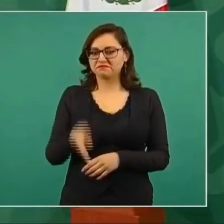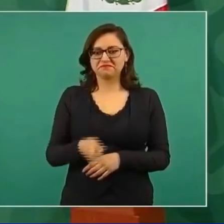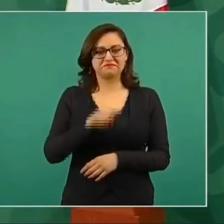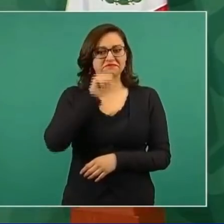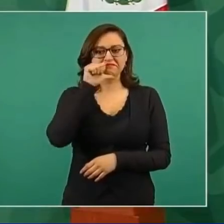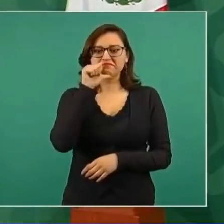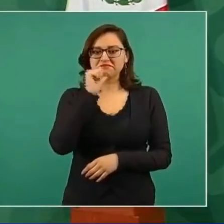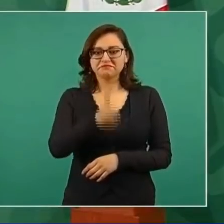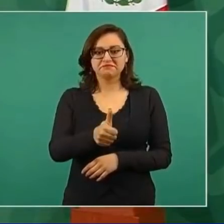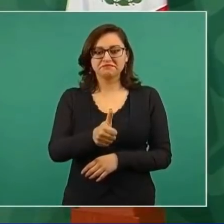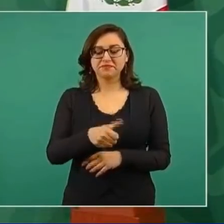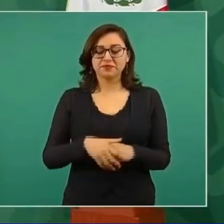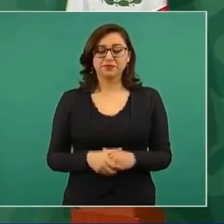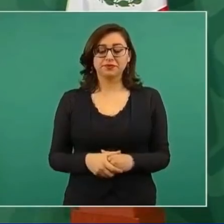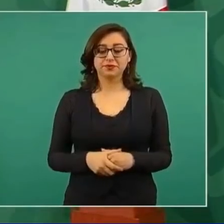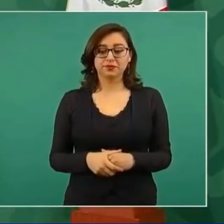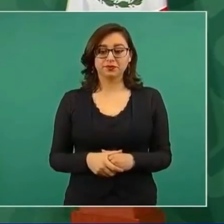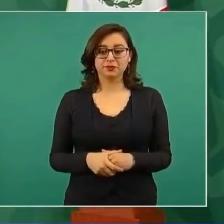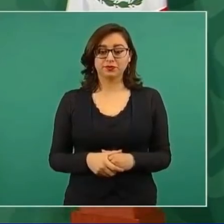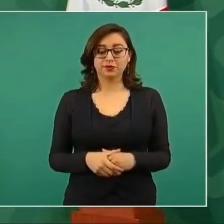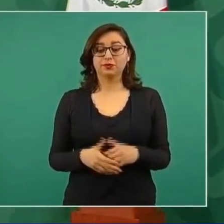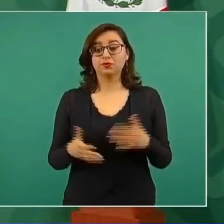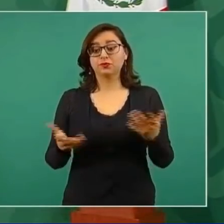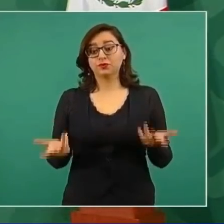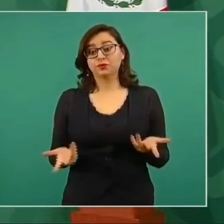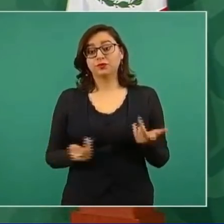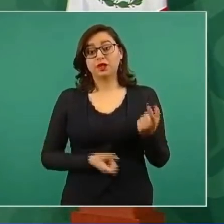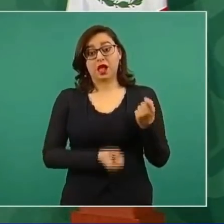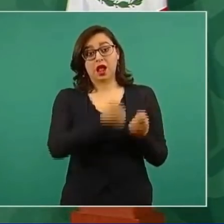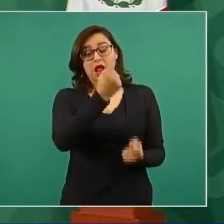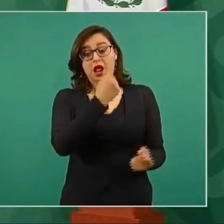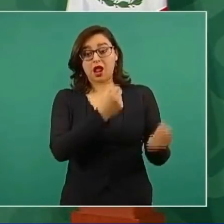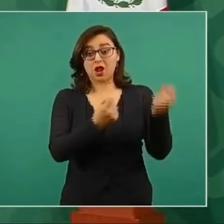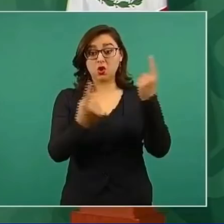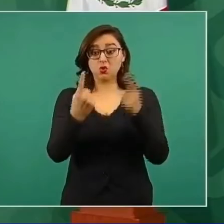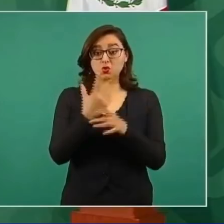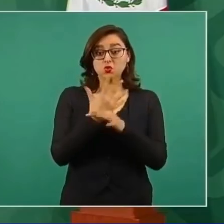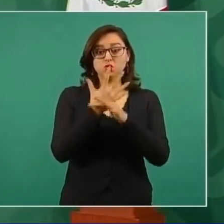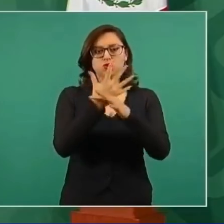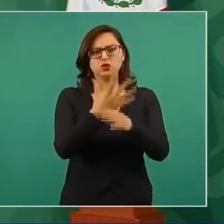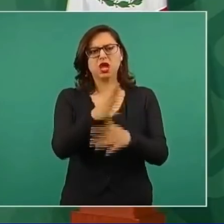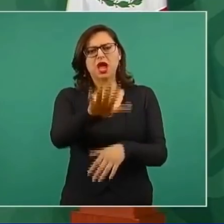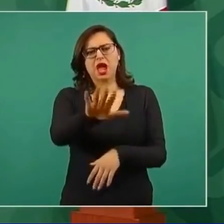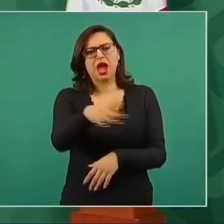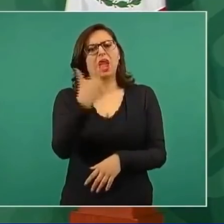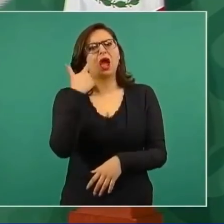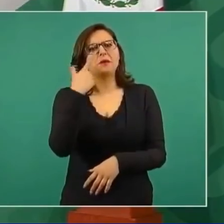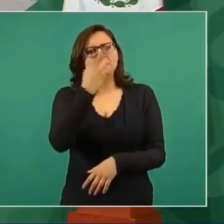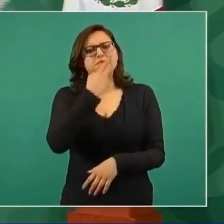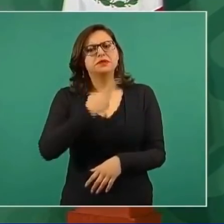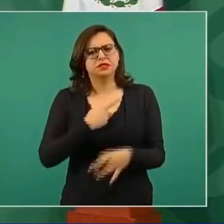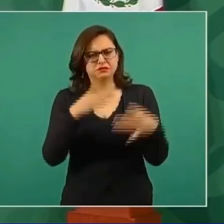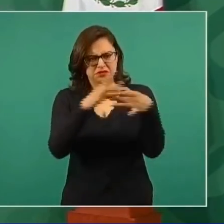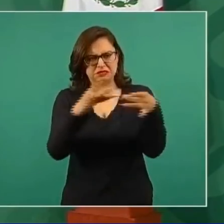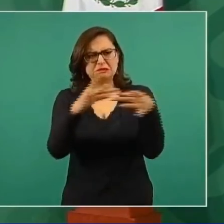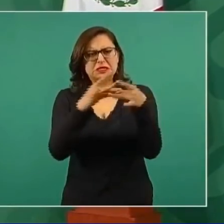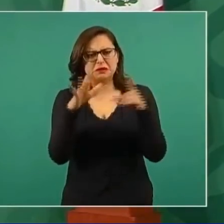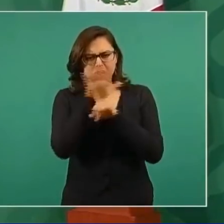no. Hay quienes dicen, a ver, explícame esto,